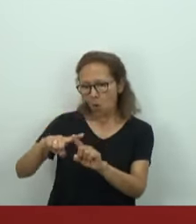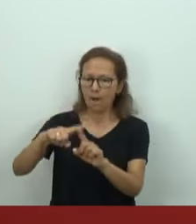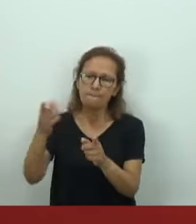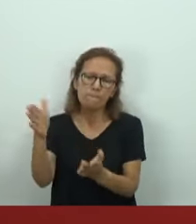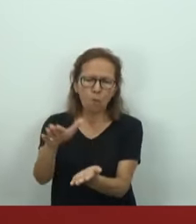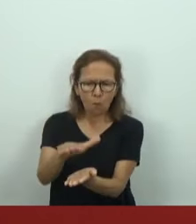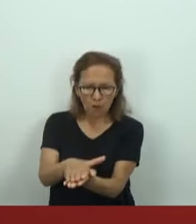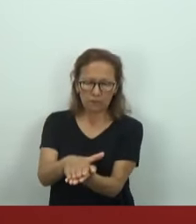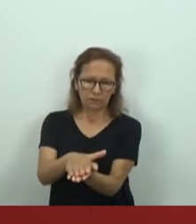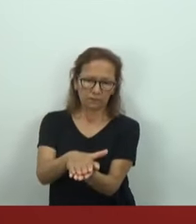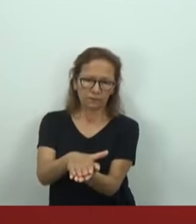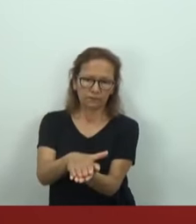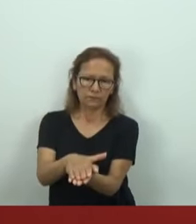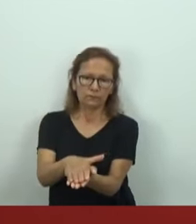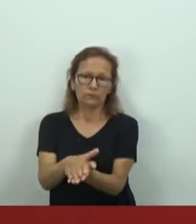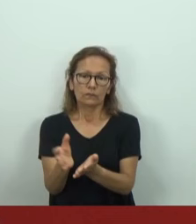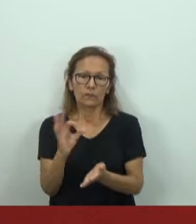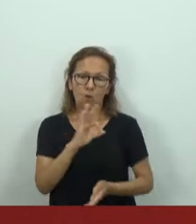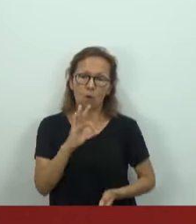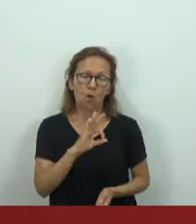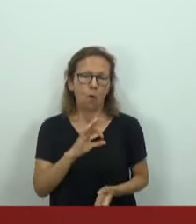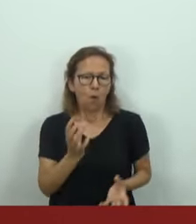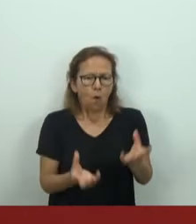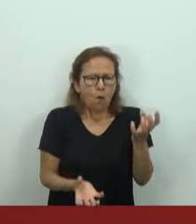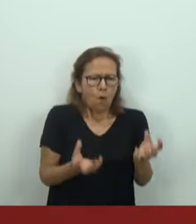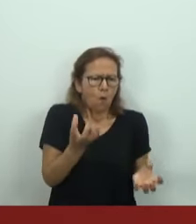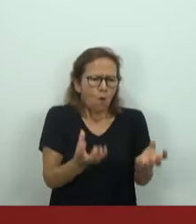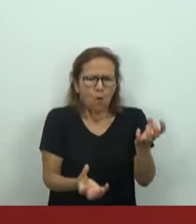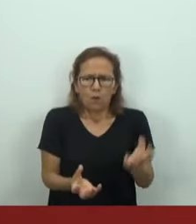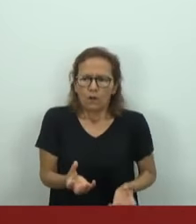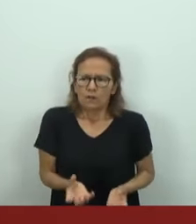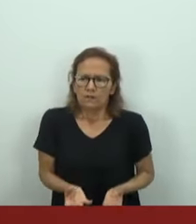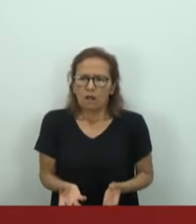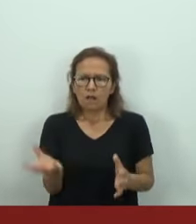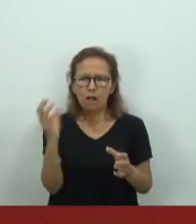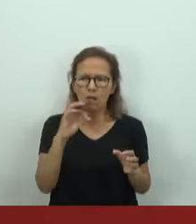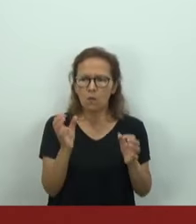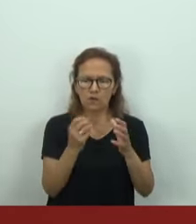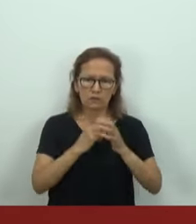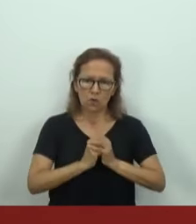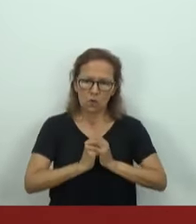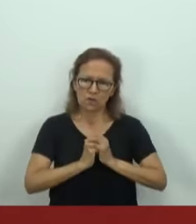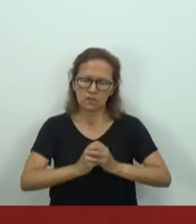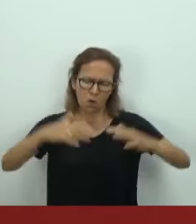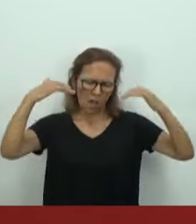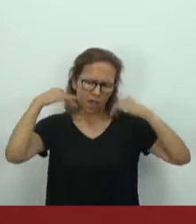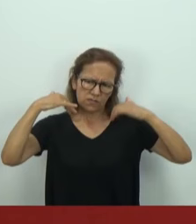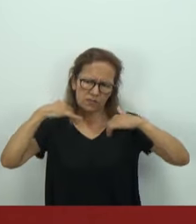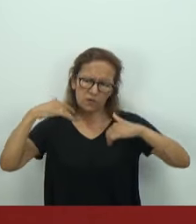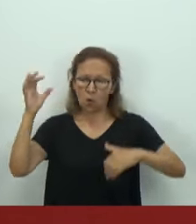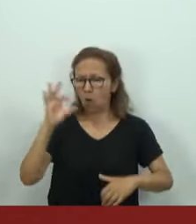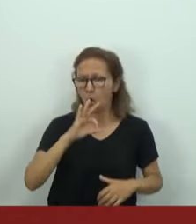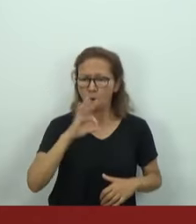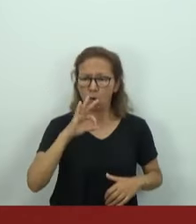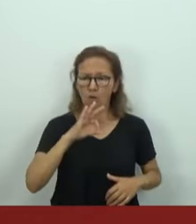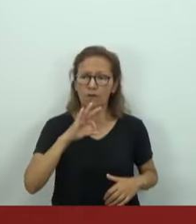cuando Él suda en Getsemaní, cuando es latigado por los soldados, cuando le ponen la corona de espinas, cuando se